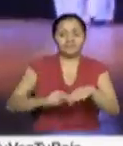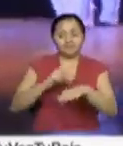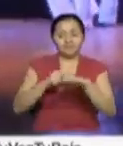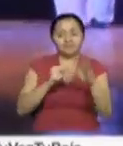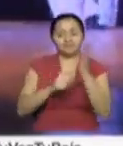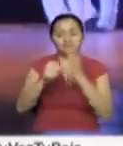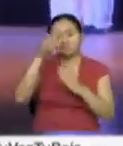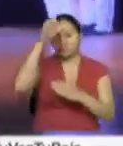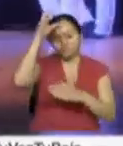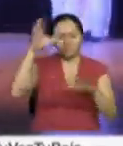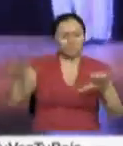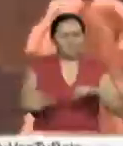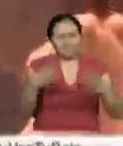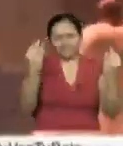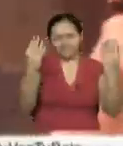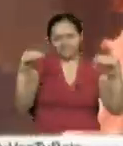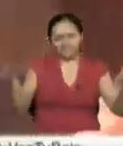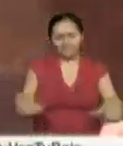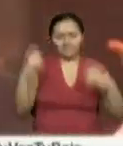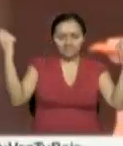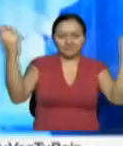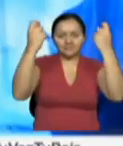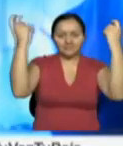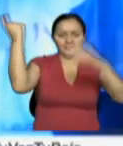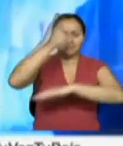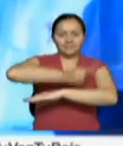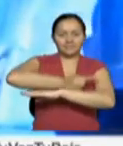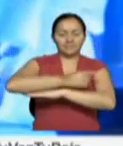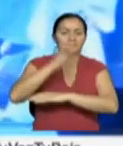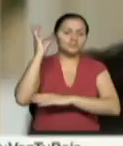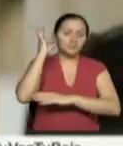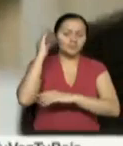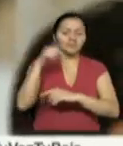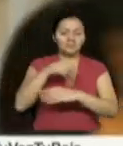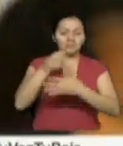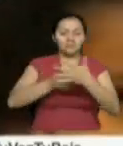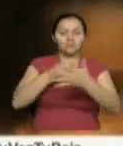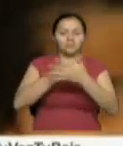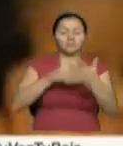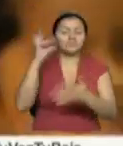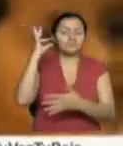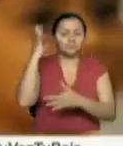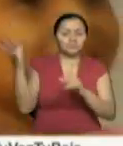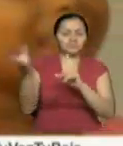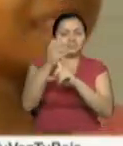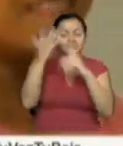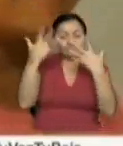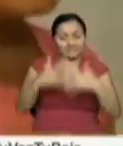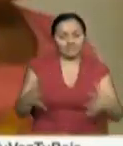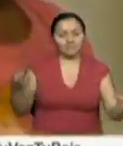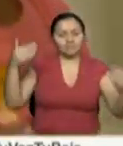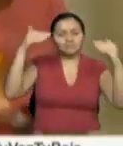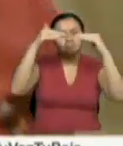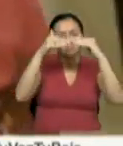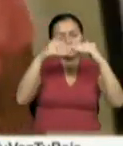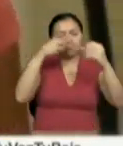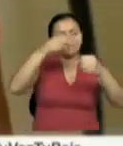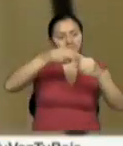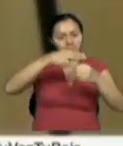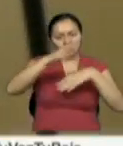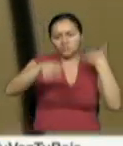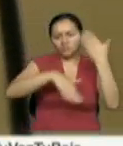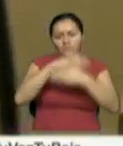Ministerio desarrolla varias actividades para celebrar este importante día por la lucha de la mujer por alcanzar una participación equitativa